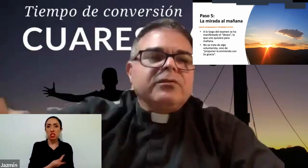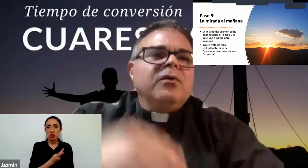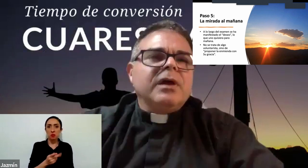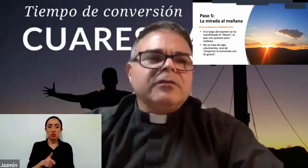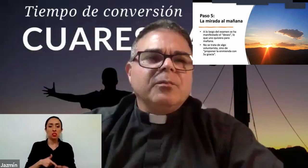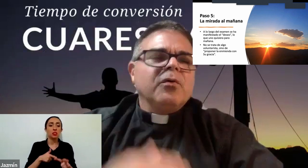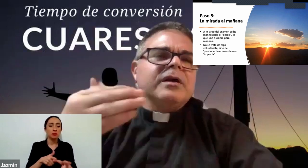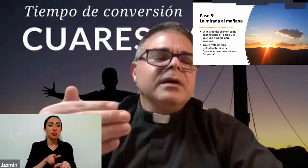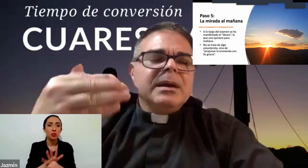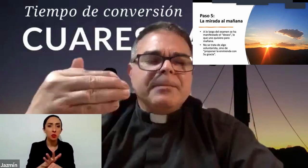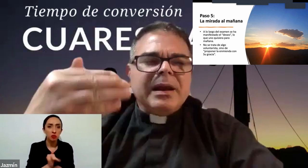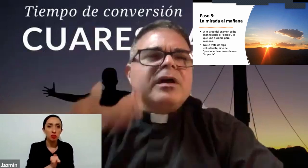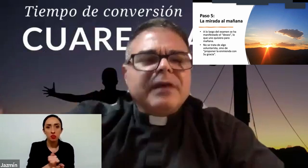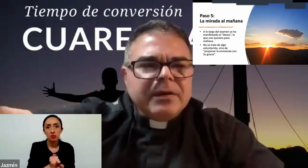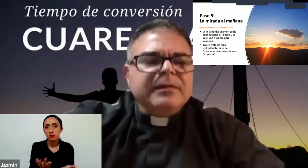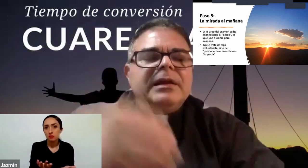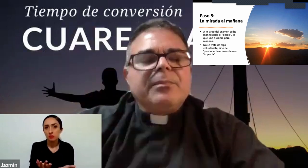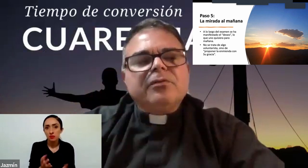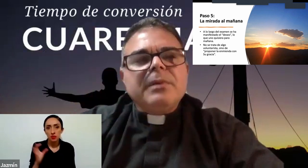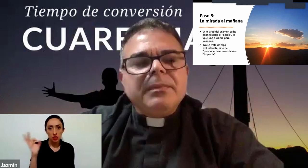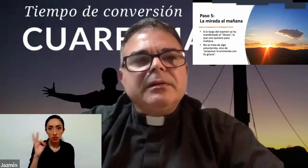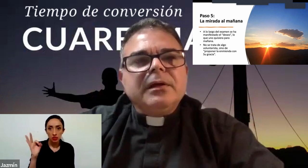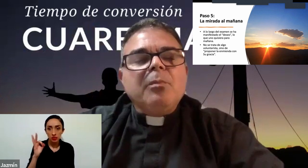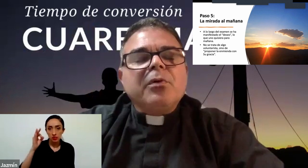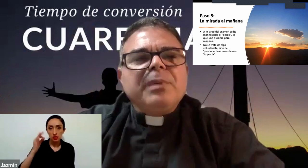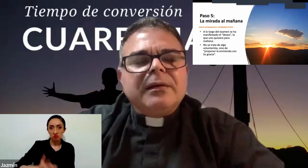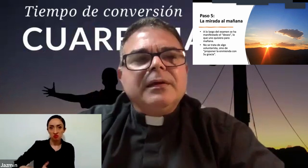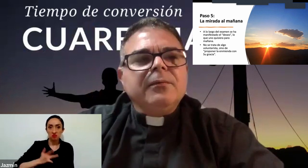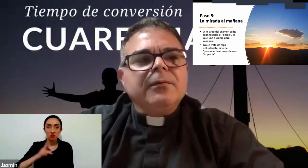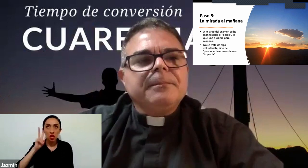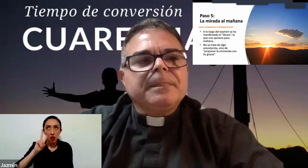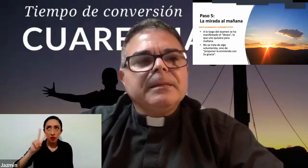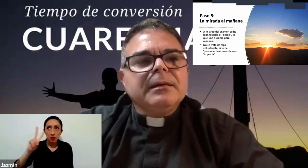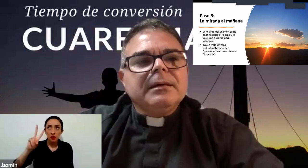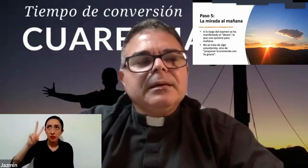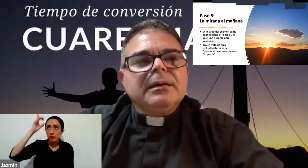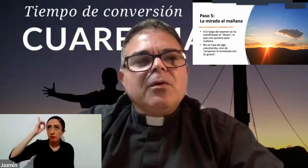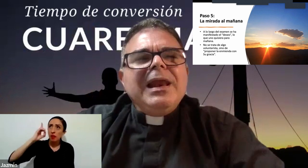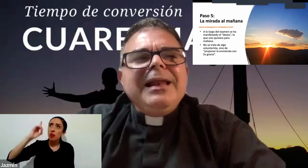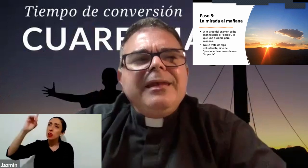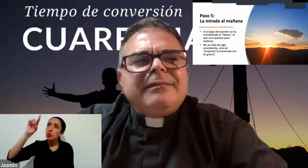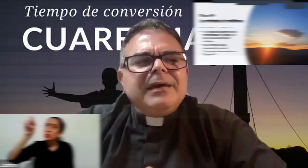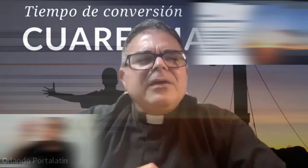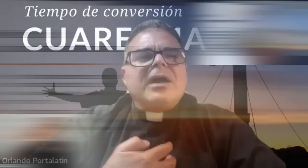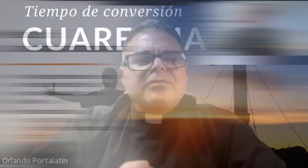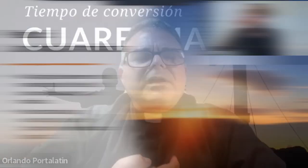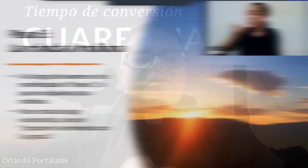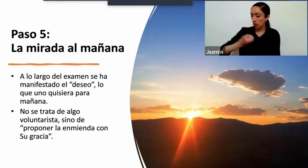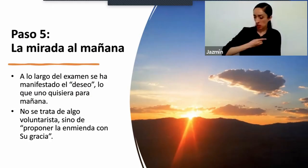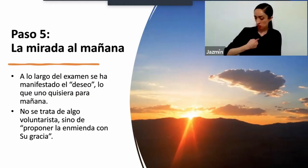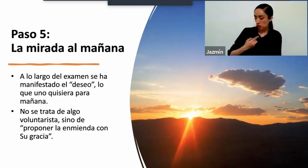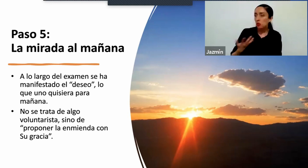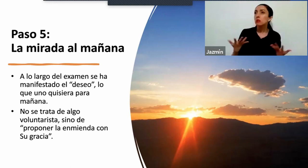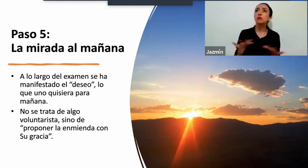las próximas horas, o para lo que se avecina próximamente, lo prospectivo. ¿Cuál es el deseo que ha